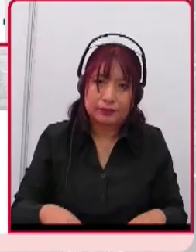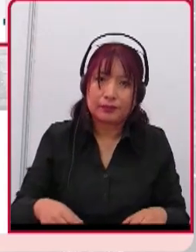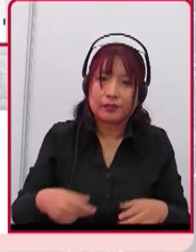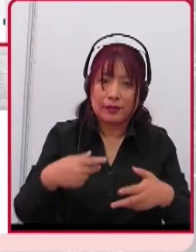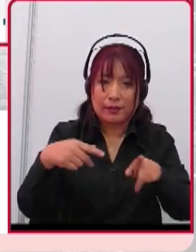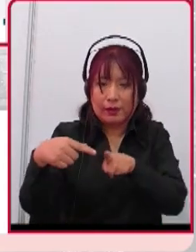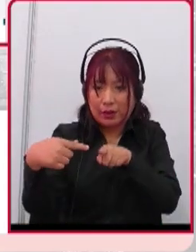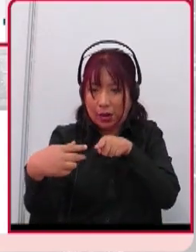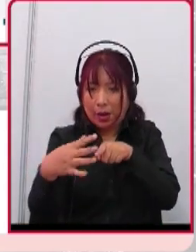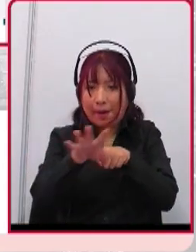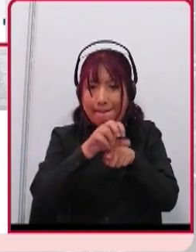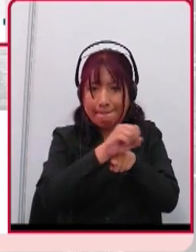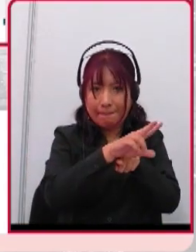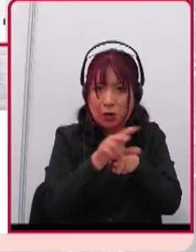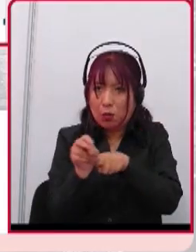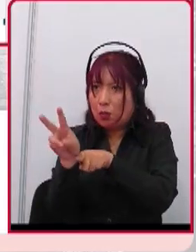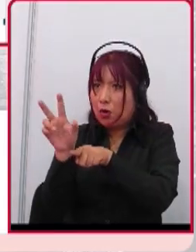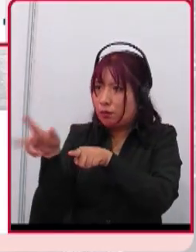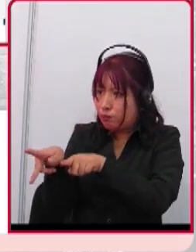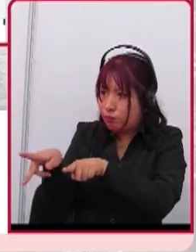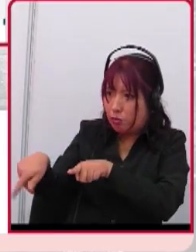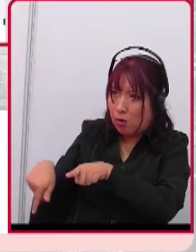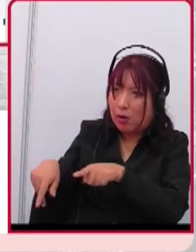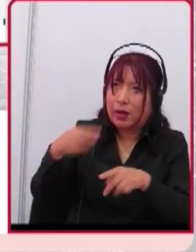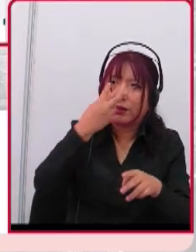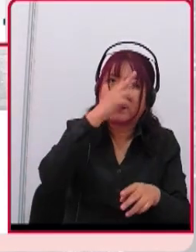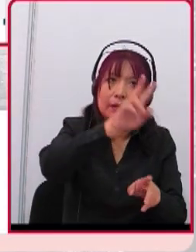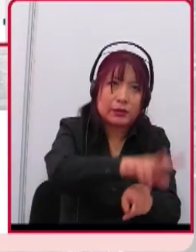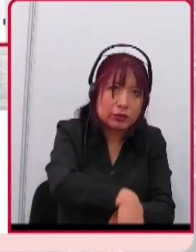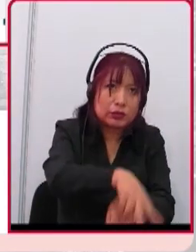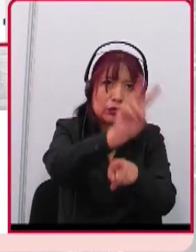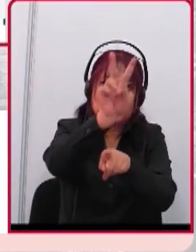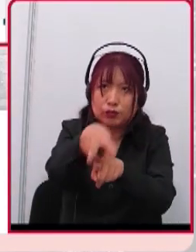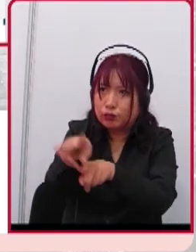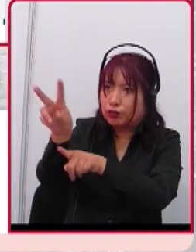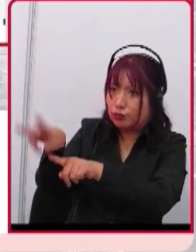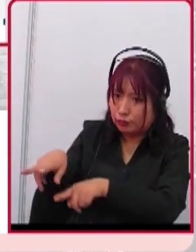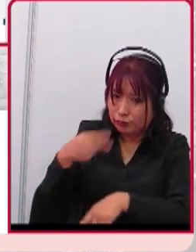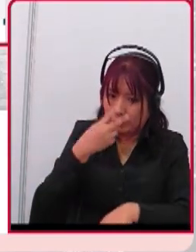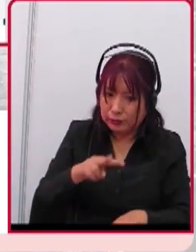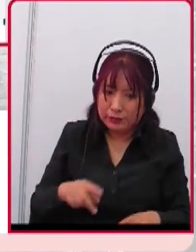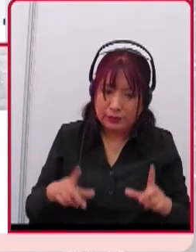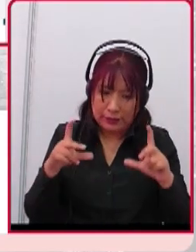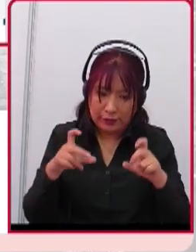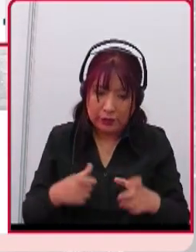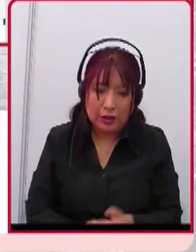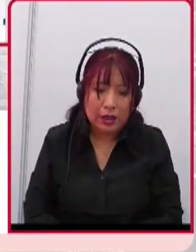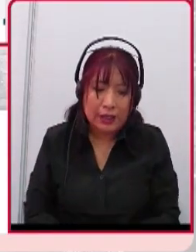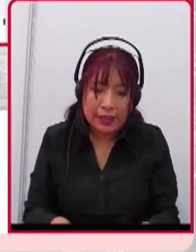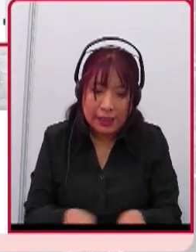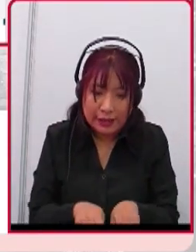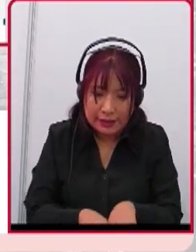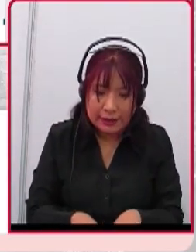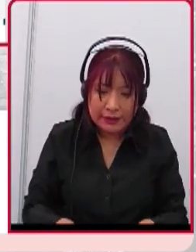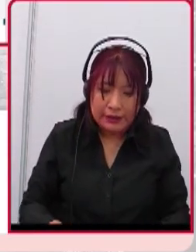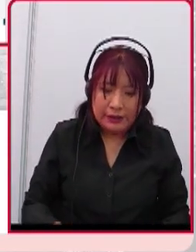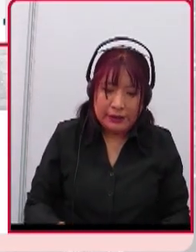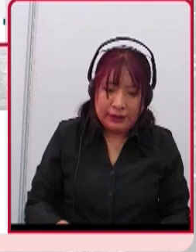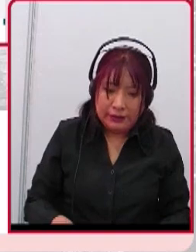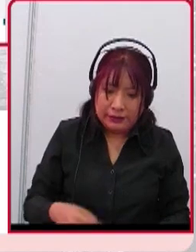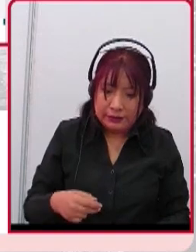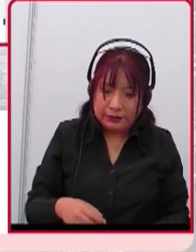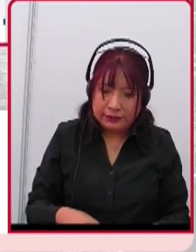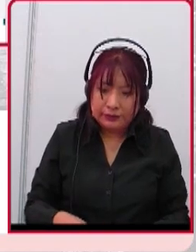se va a situar ante situaciones adversas, con un gazebo y un RBIS. Tenemos entonces, si bien es